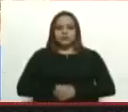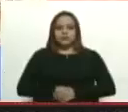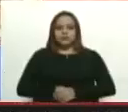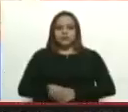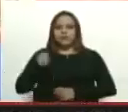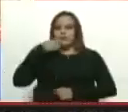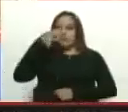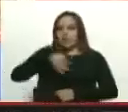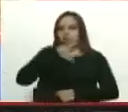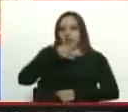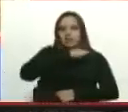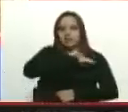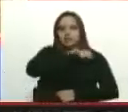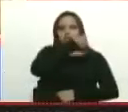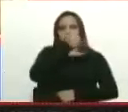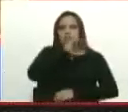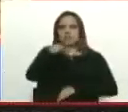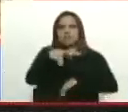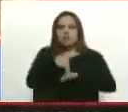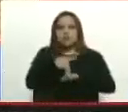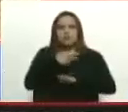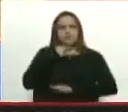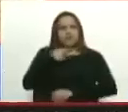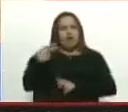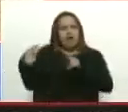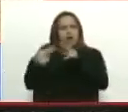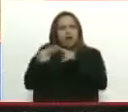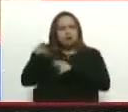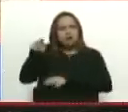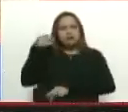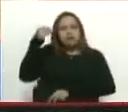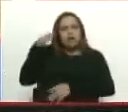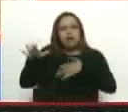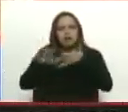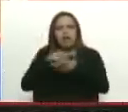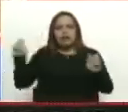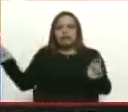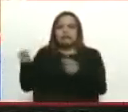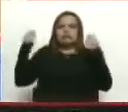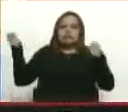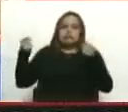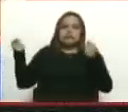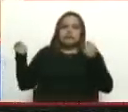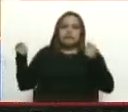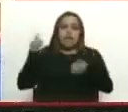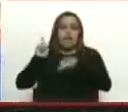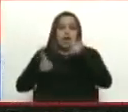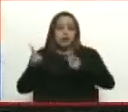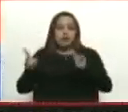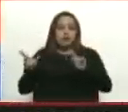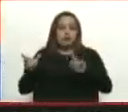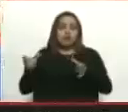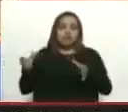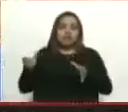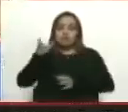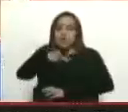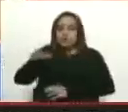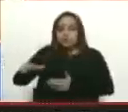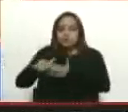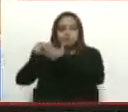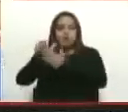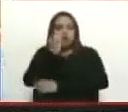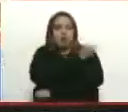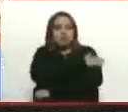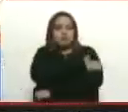Muy buenas tardes a la Dirección Nacional. Me gustaría conocer su opinión en cuanto a la campaña de algunos dirigentes de la oposición, donde